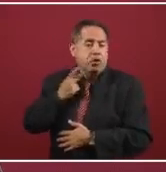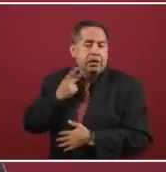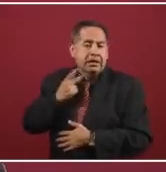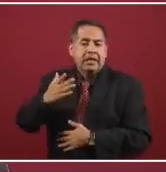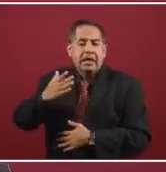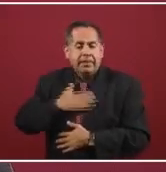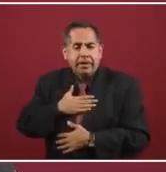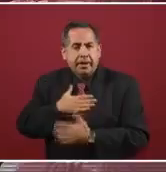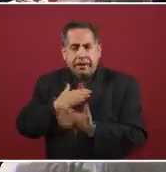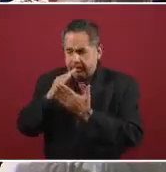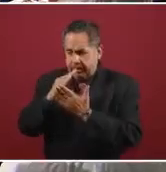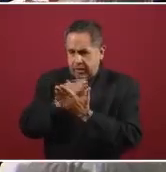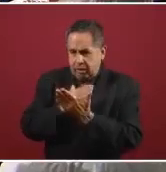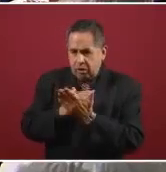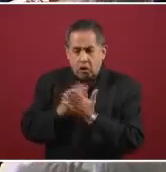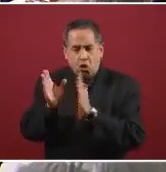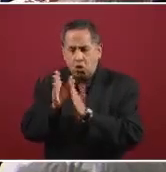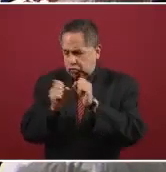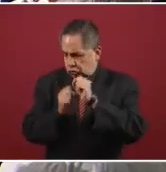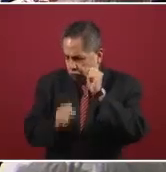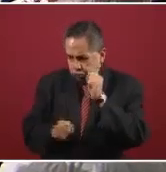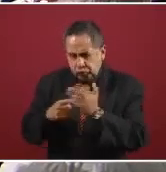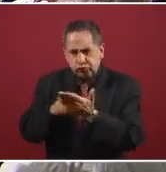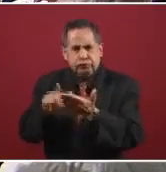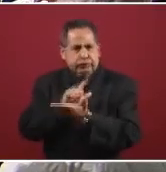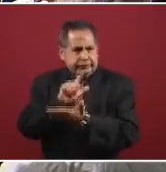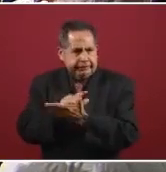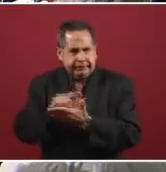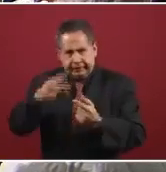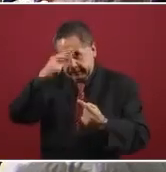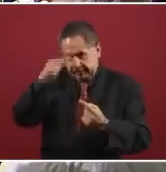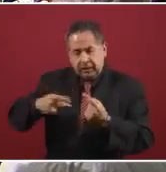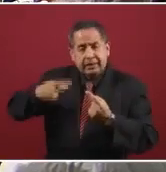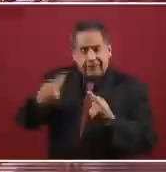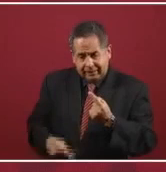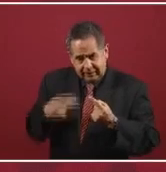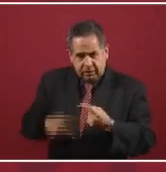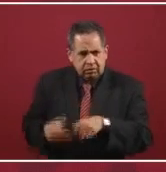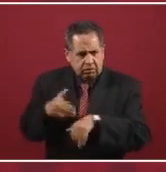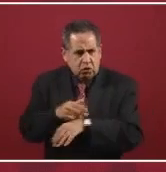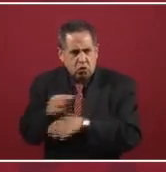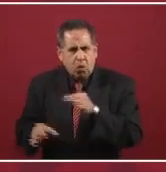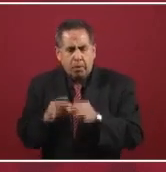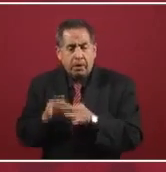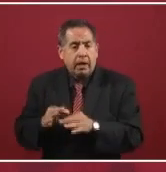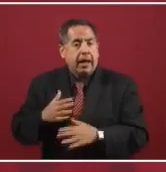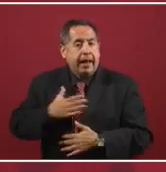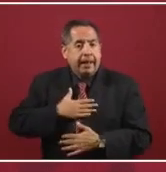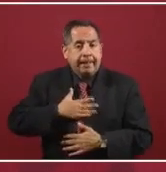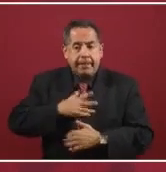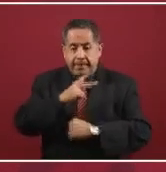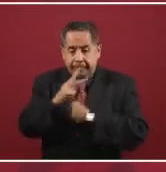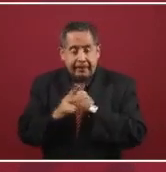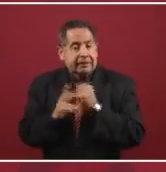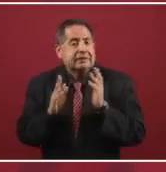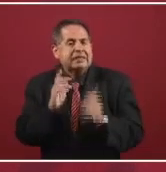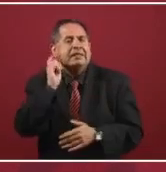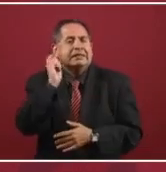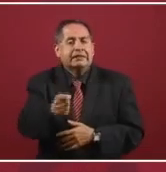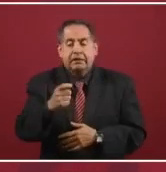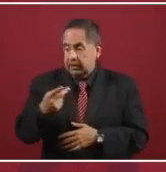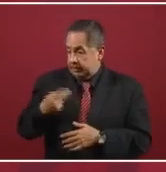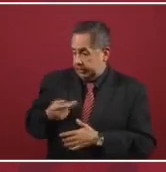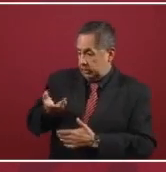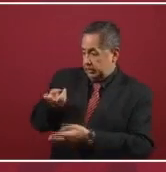dónde están esas políticas? Pues en la Constitución, en las leyes mexicanas vigentes, porque en nuestro país una persona que